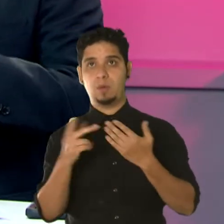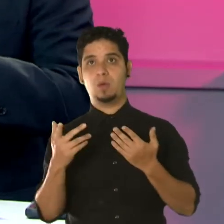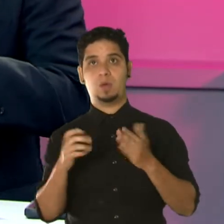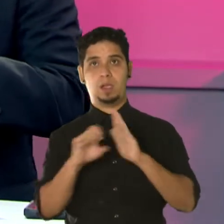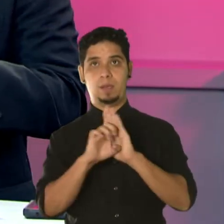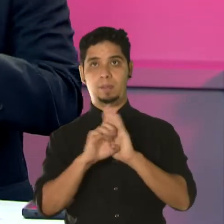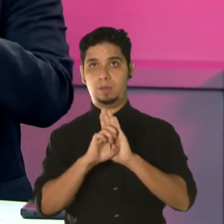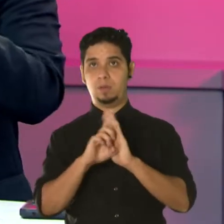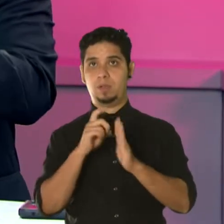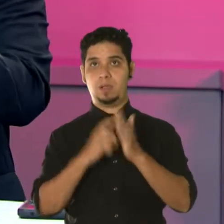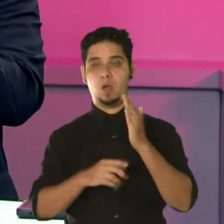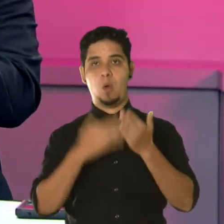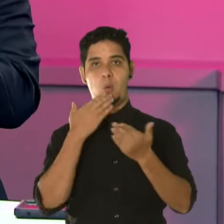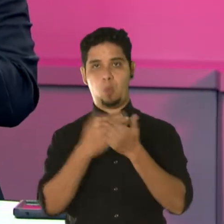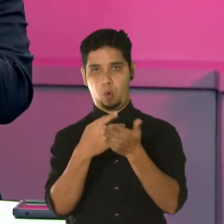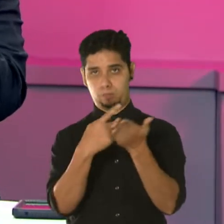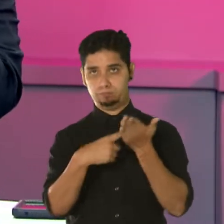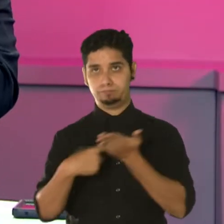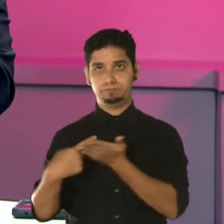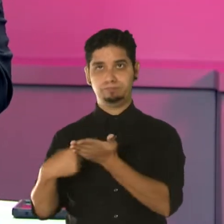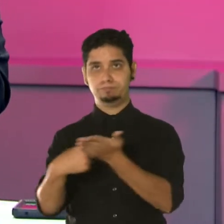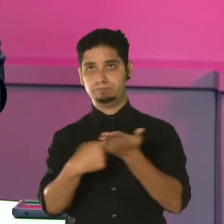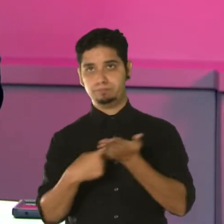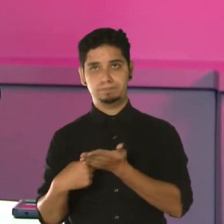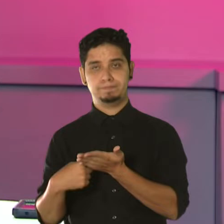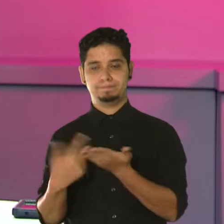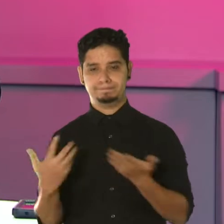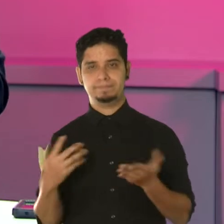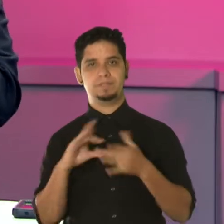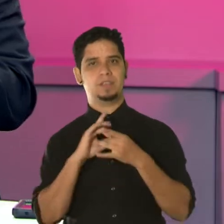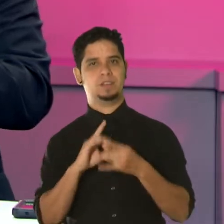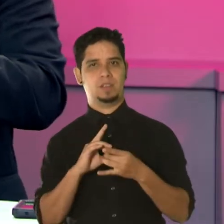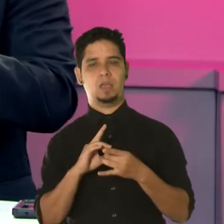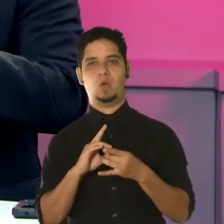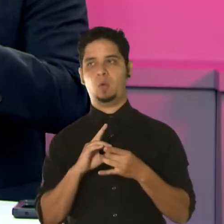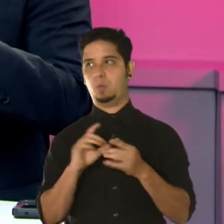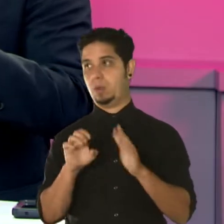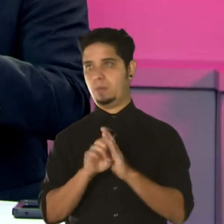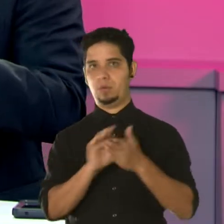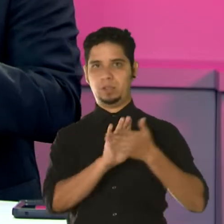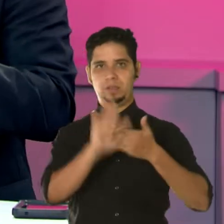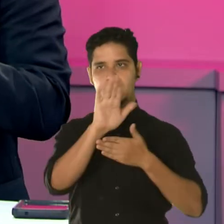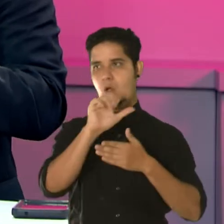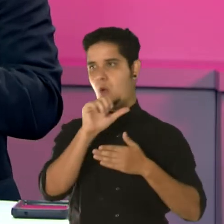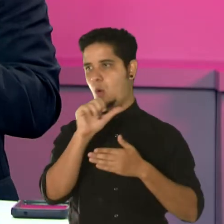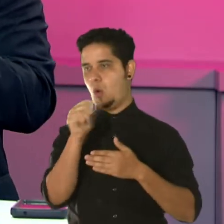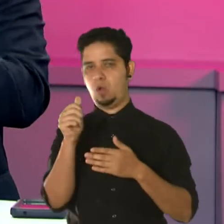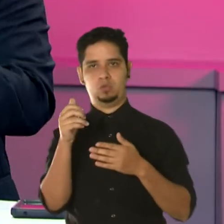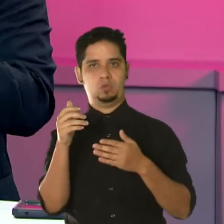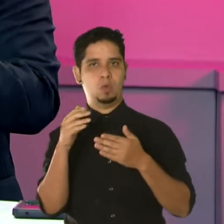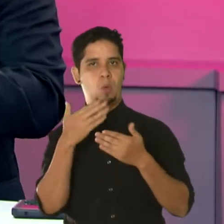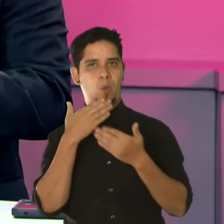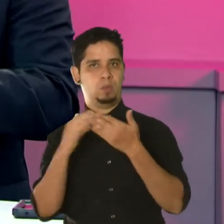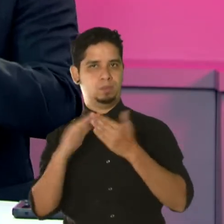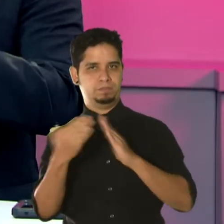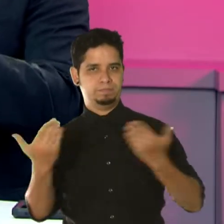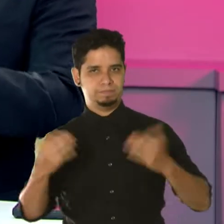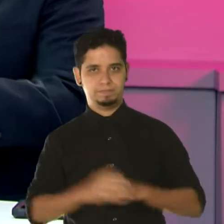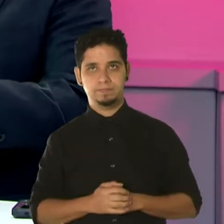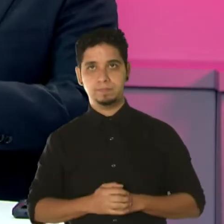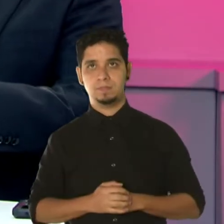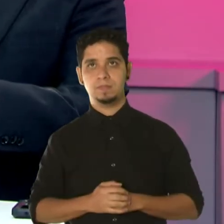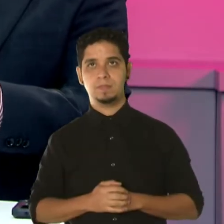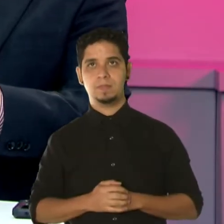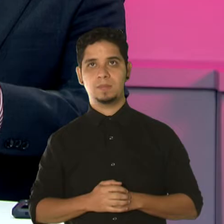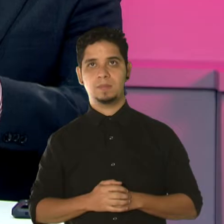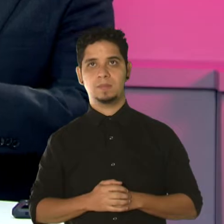ejemplo de lo que es un buen conversatorio, una mesa redonda en la universidad o en cualquier parte en una buena comunidad. Así que nos hemos